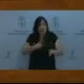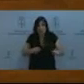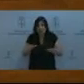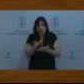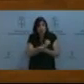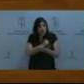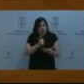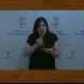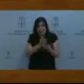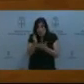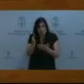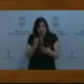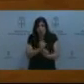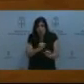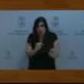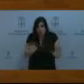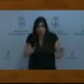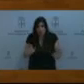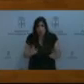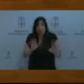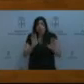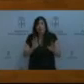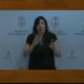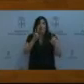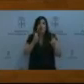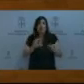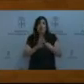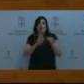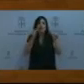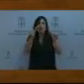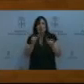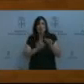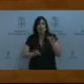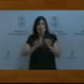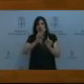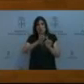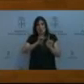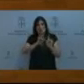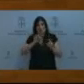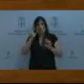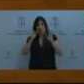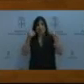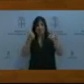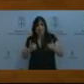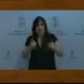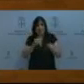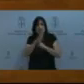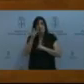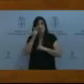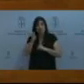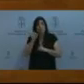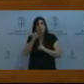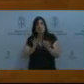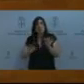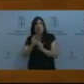En cuanto a la implantación de las titulaciones del ciclo de grado medio en actividad física en el medio rural y el ciclo superior de acondicionamiento físico,